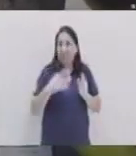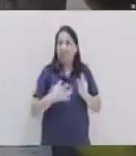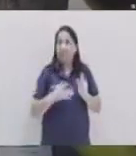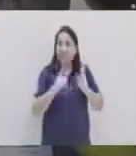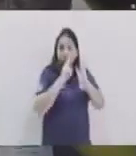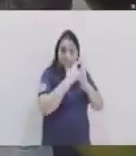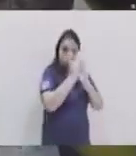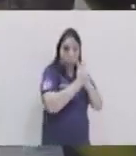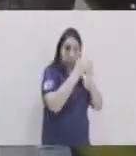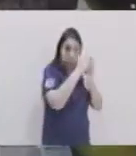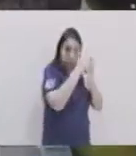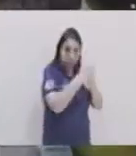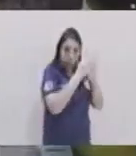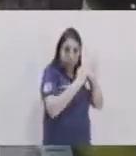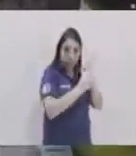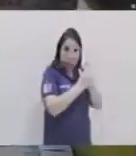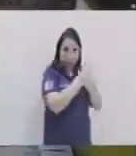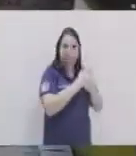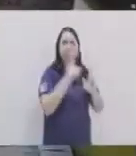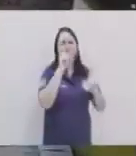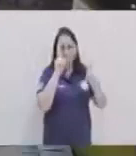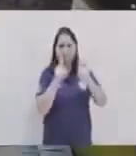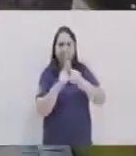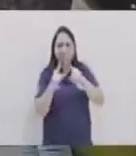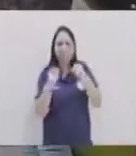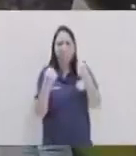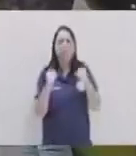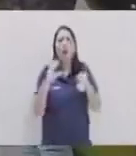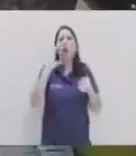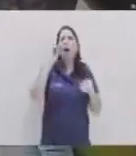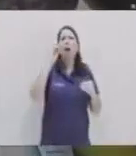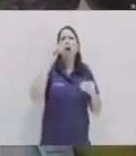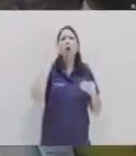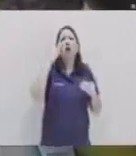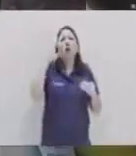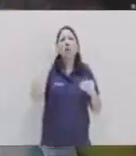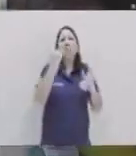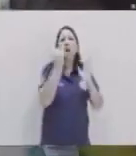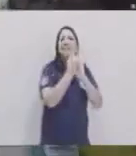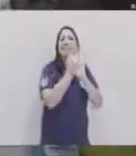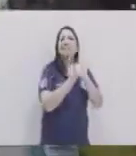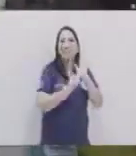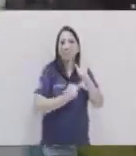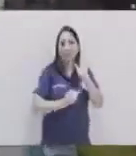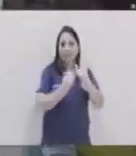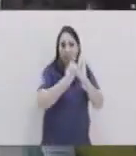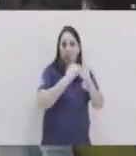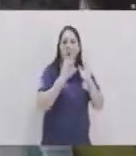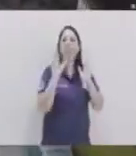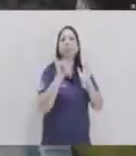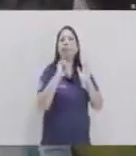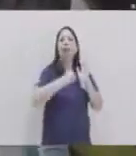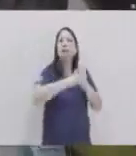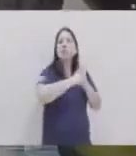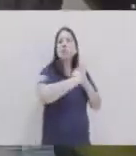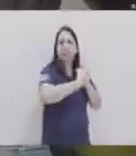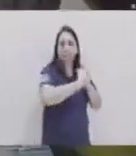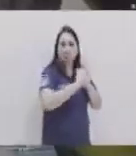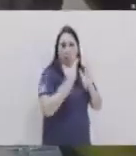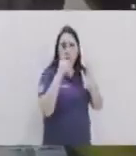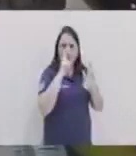así también ellos lo hicieron, solo que en los códices ellos hicieron dibujos, y esa era la forma para